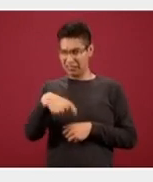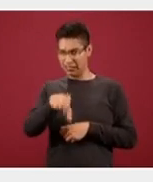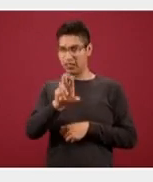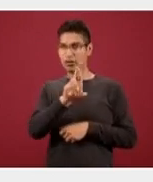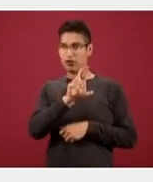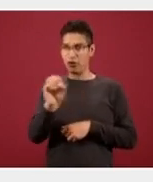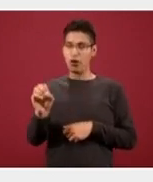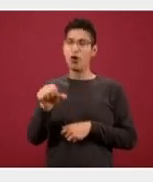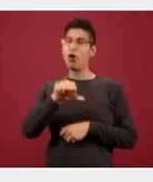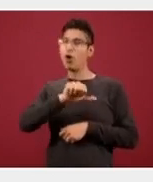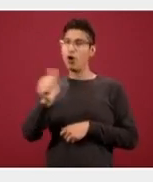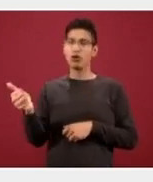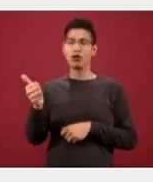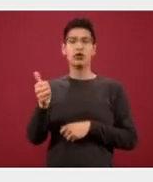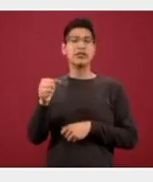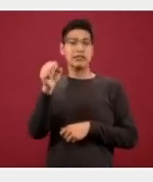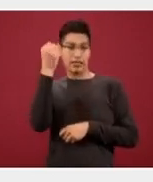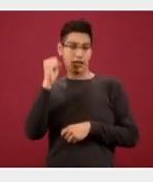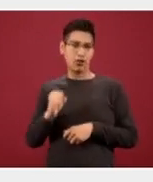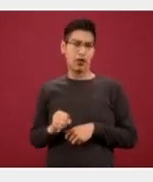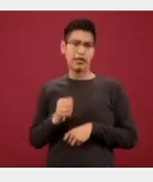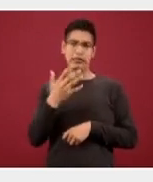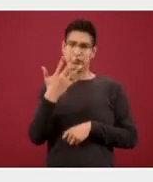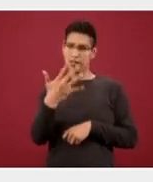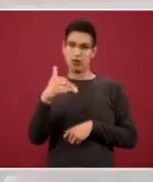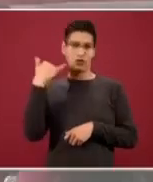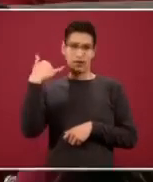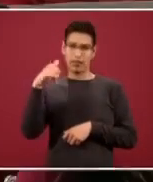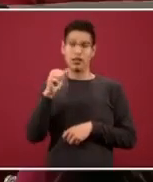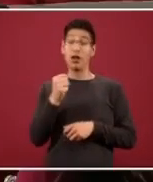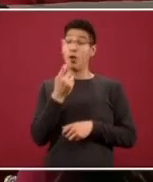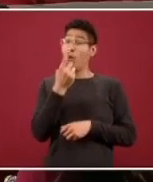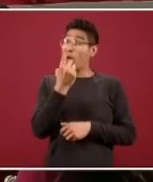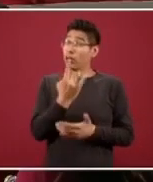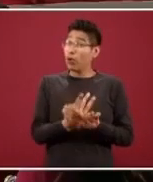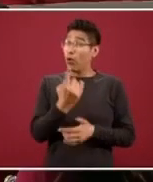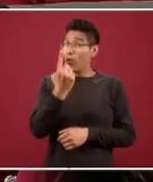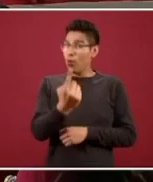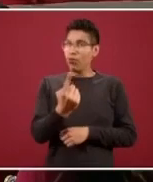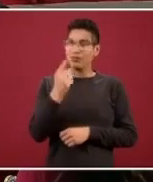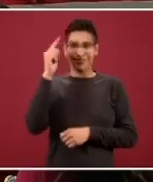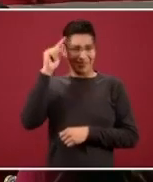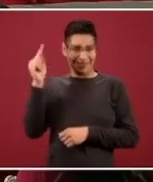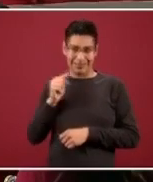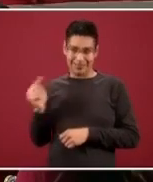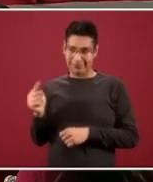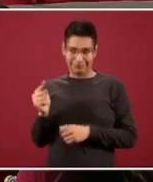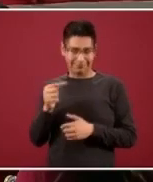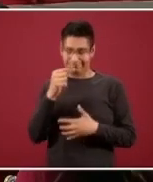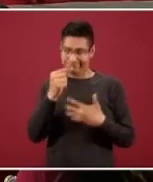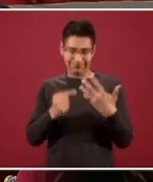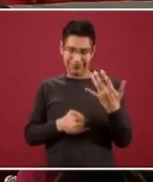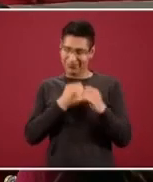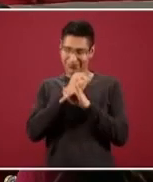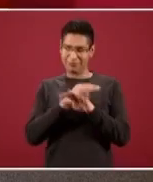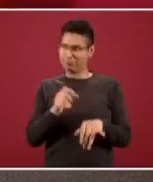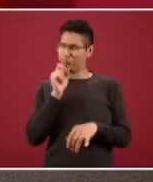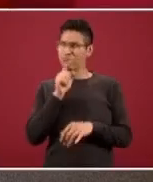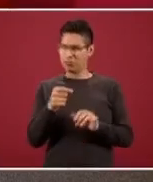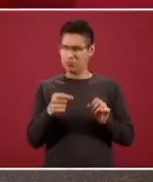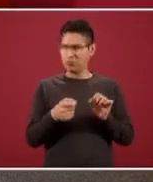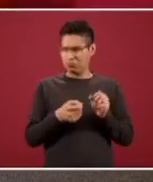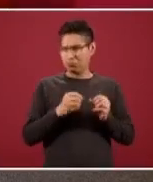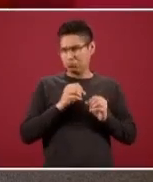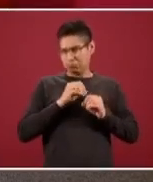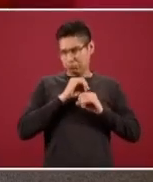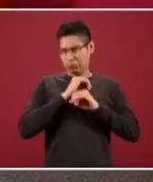en Sinaloa, 5 en Yucatán y 1 en Zacatecas. Nuevamente comento que todos estos datos pues, se revisan de